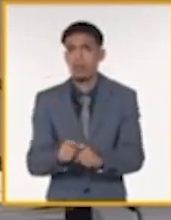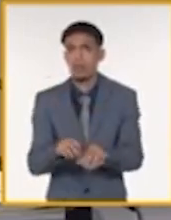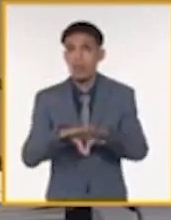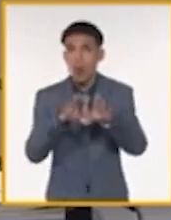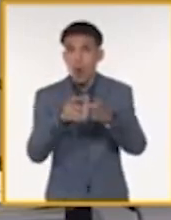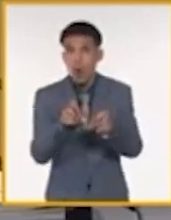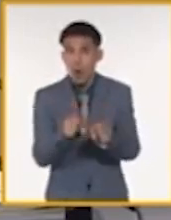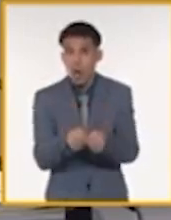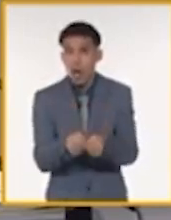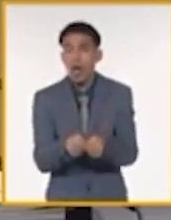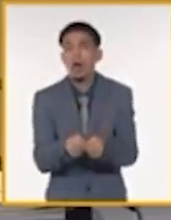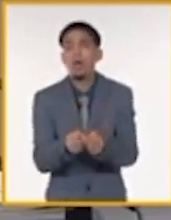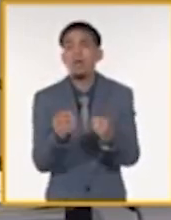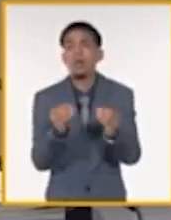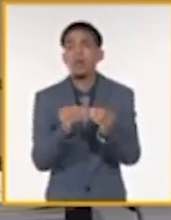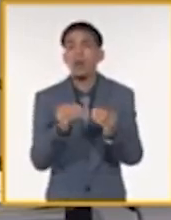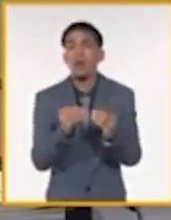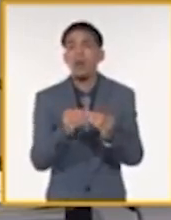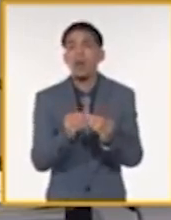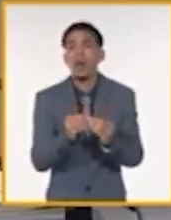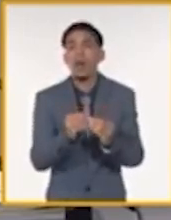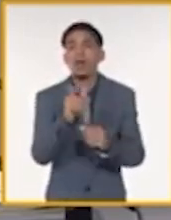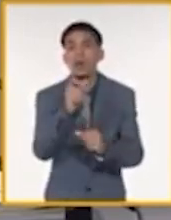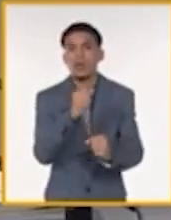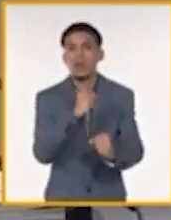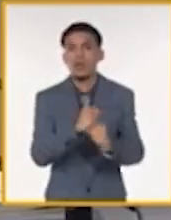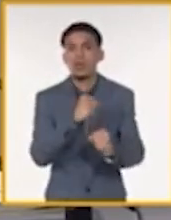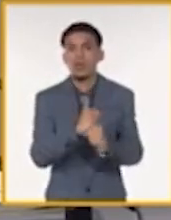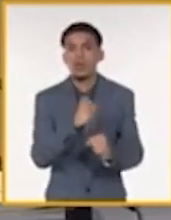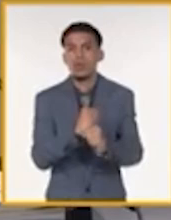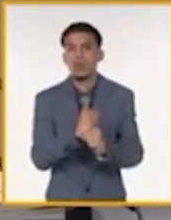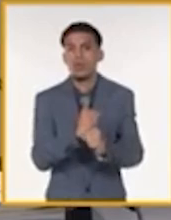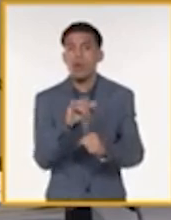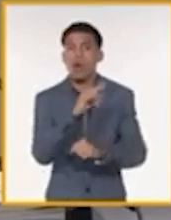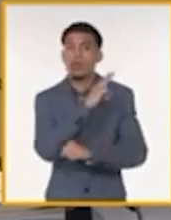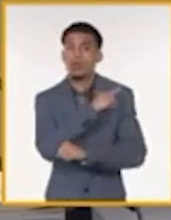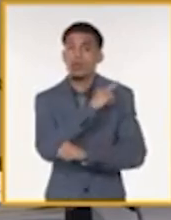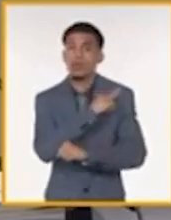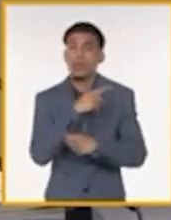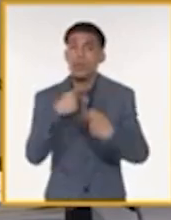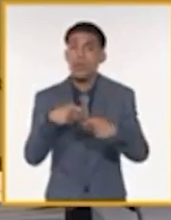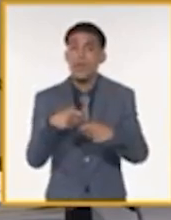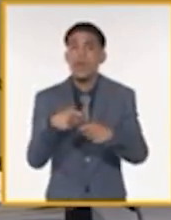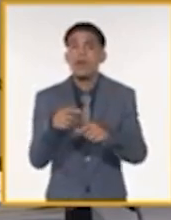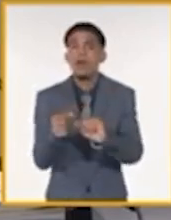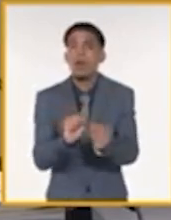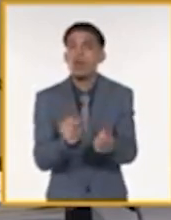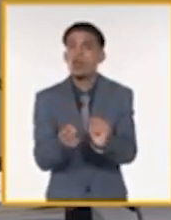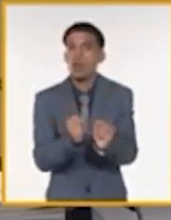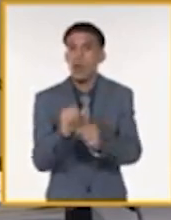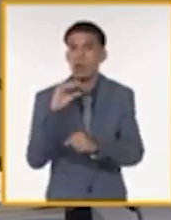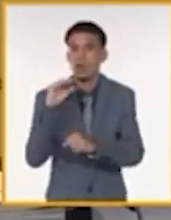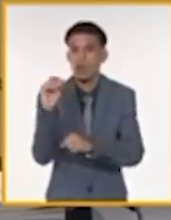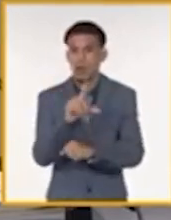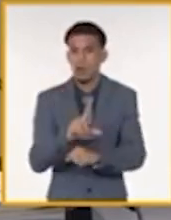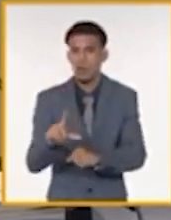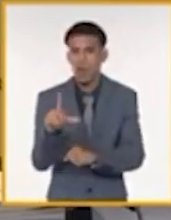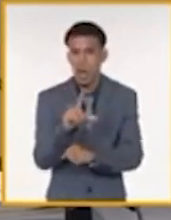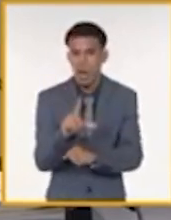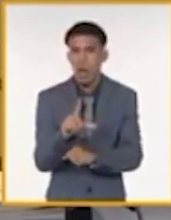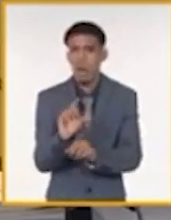corresponden al empleador que tiene que tener el seguimiento de retener la contribución especial a las seguridad social con la cual se